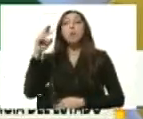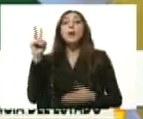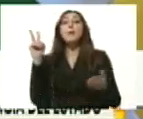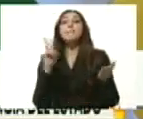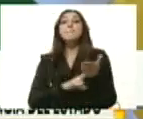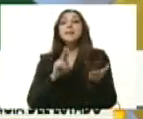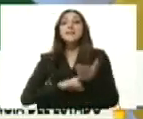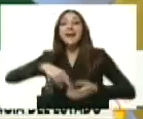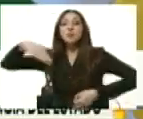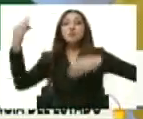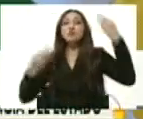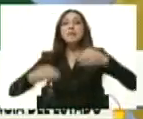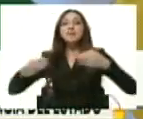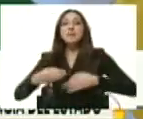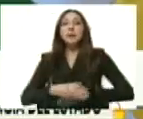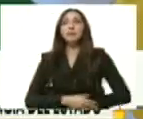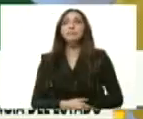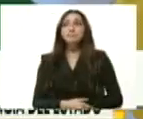y justicia.